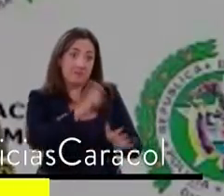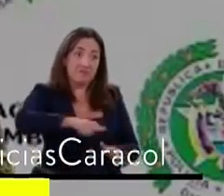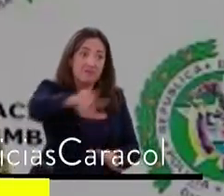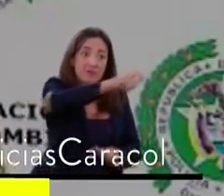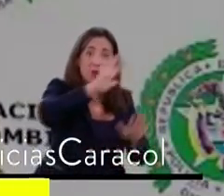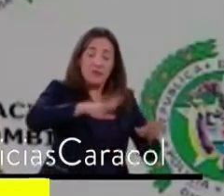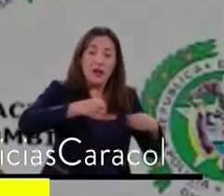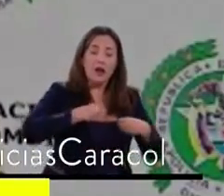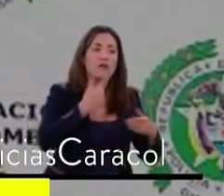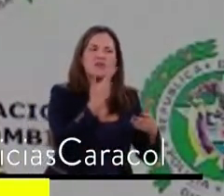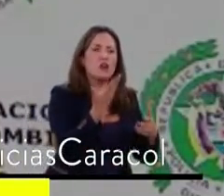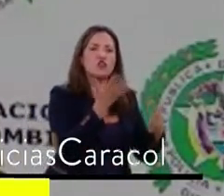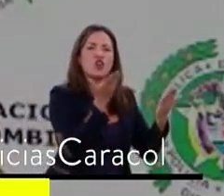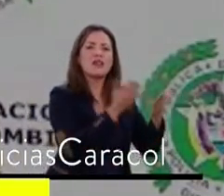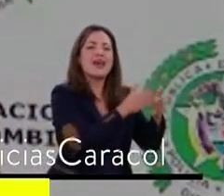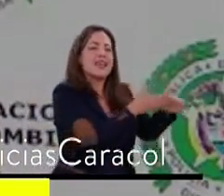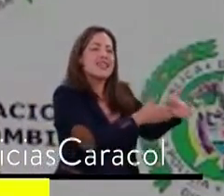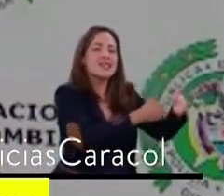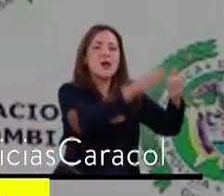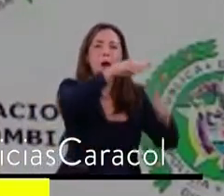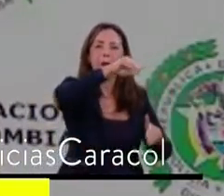unas lanchas que por el río Nechí,